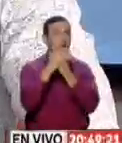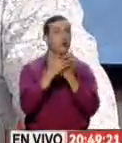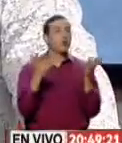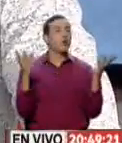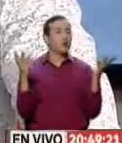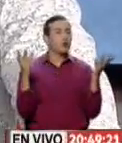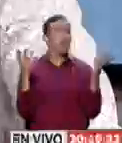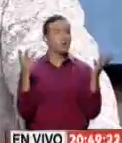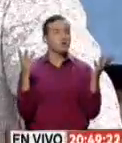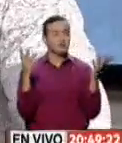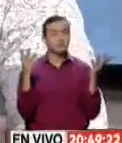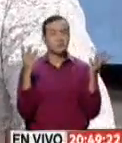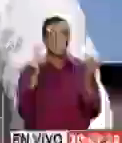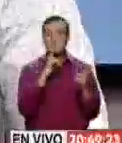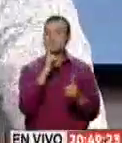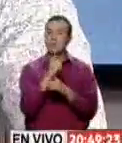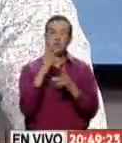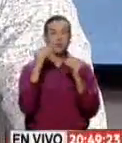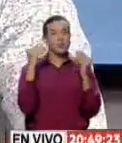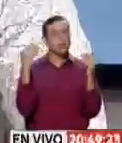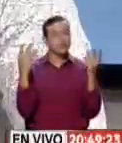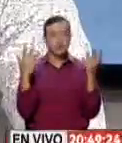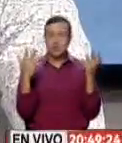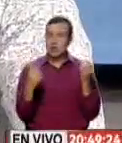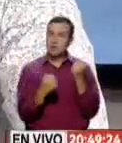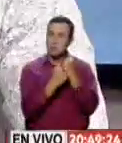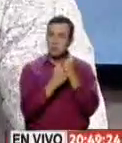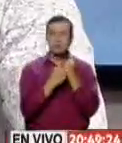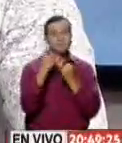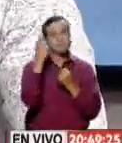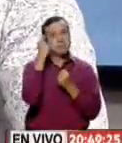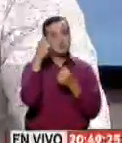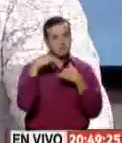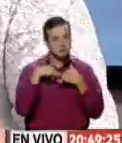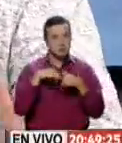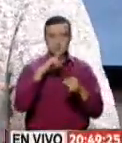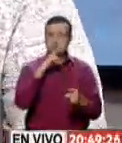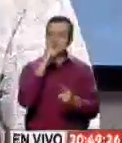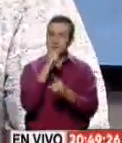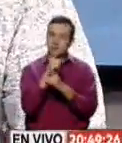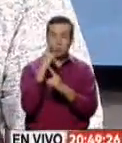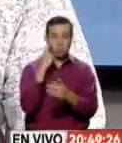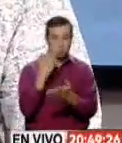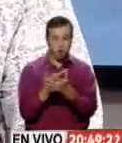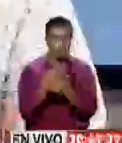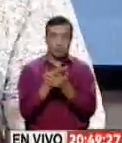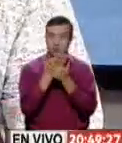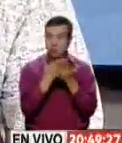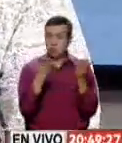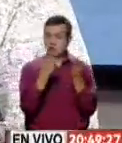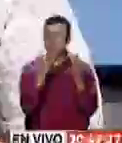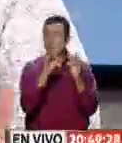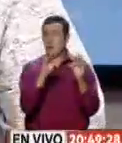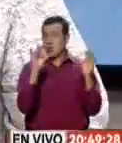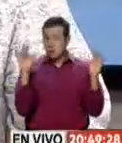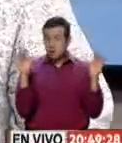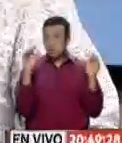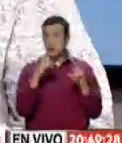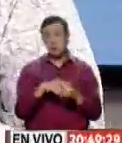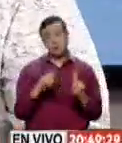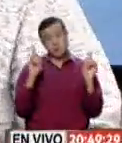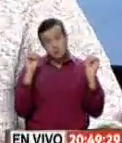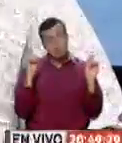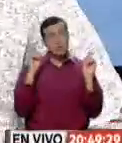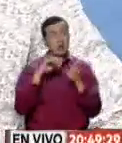porque ha habido muy, muy buenos comentarios y yo creo que vale la pena continuar y mostrar que se pueden hacer productos de calidad y que son diferentes,